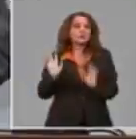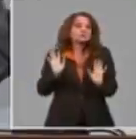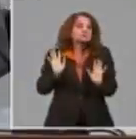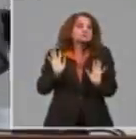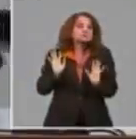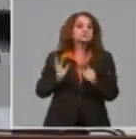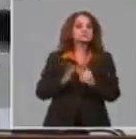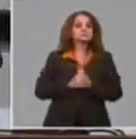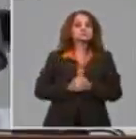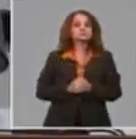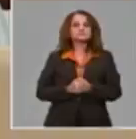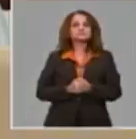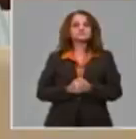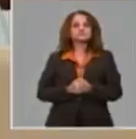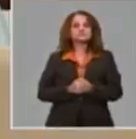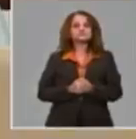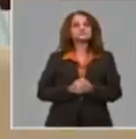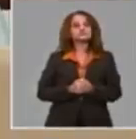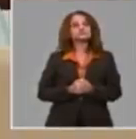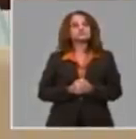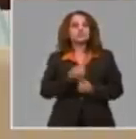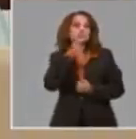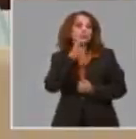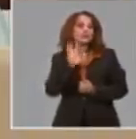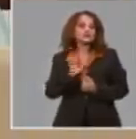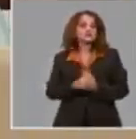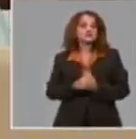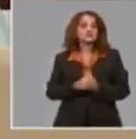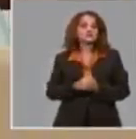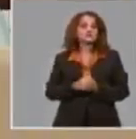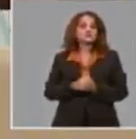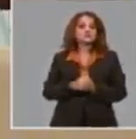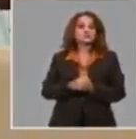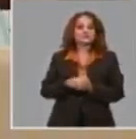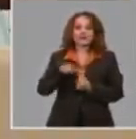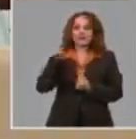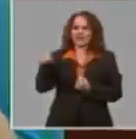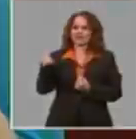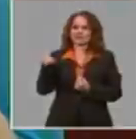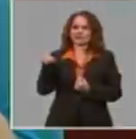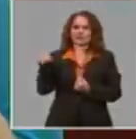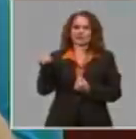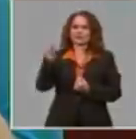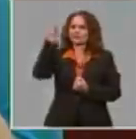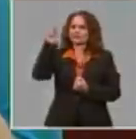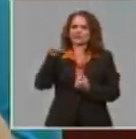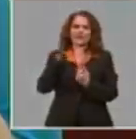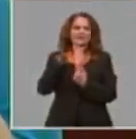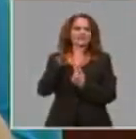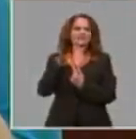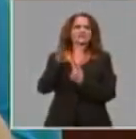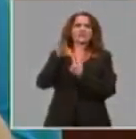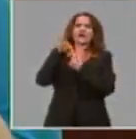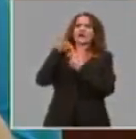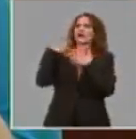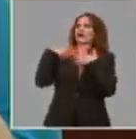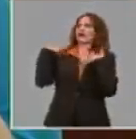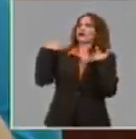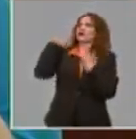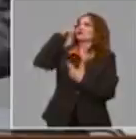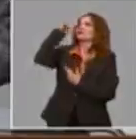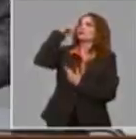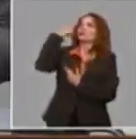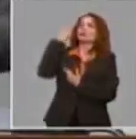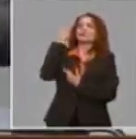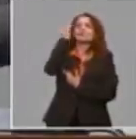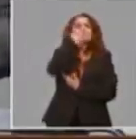necesito eso es totalmente elitista y totalmente egoísta y totalmente a nivel siempre los tengo que